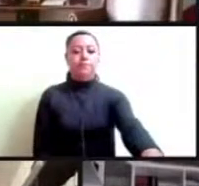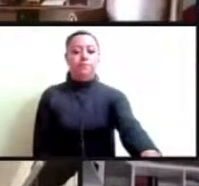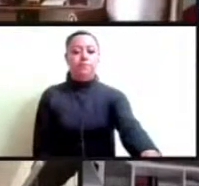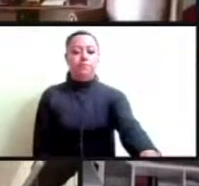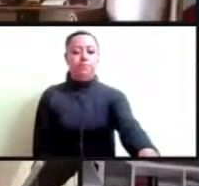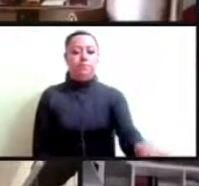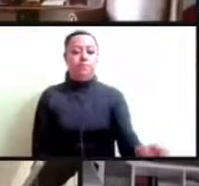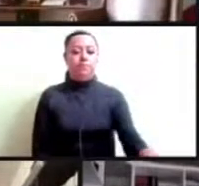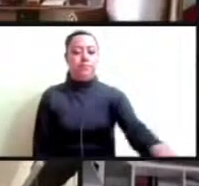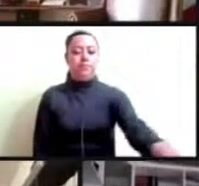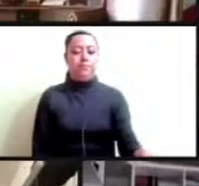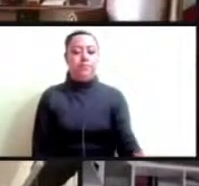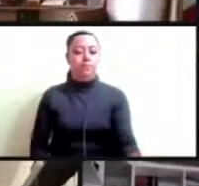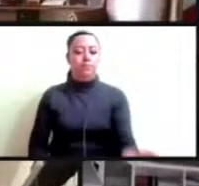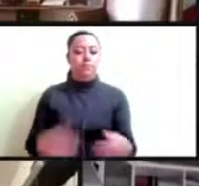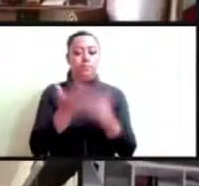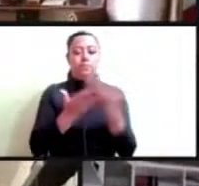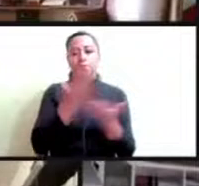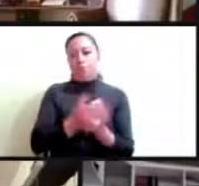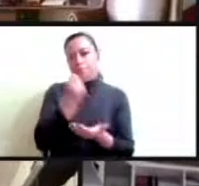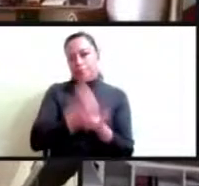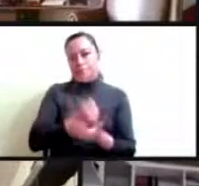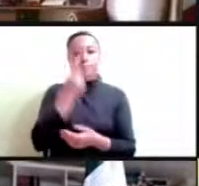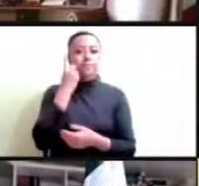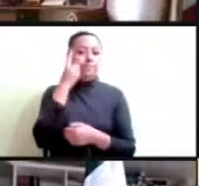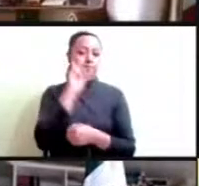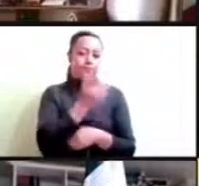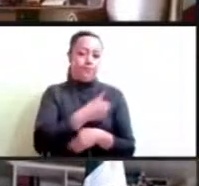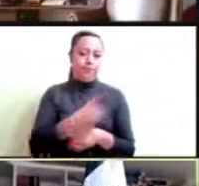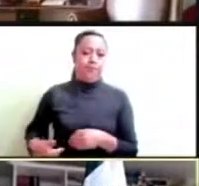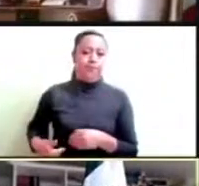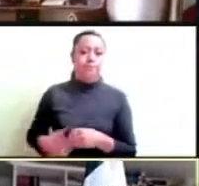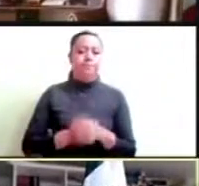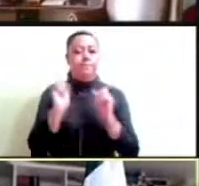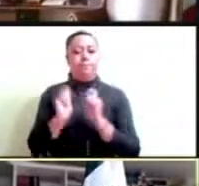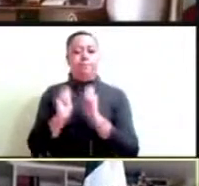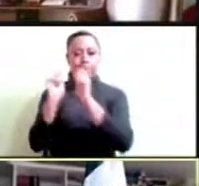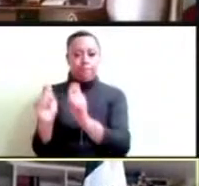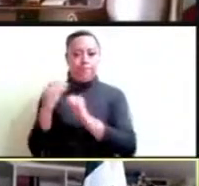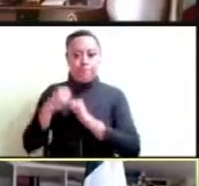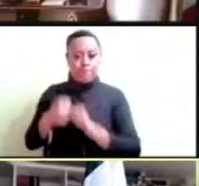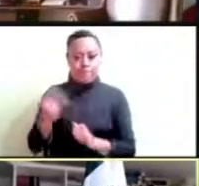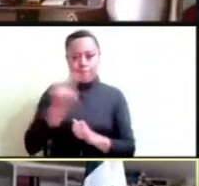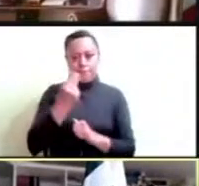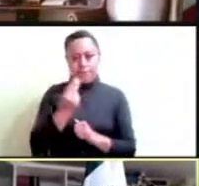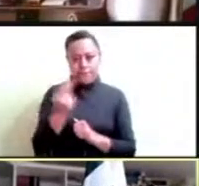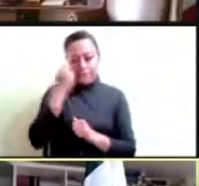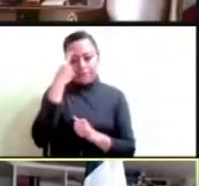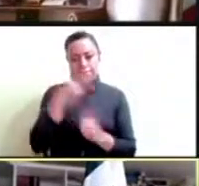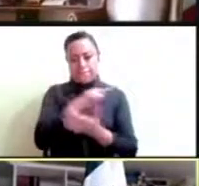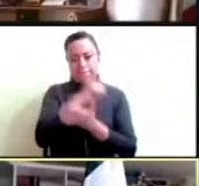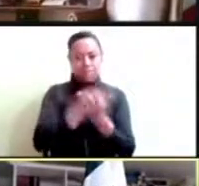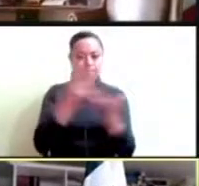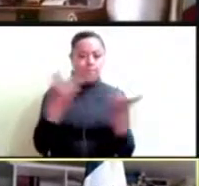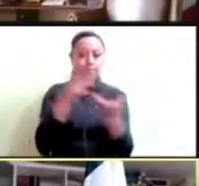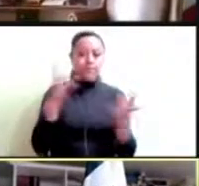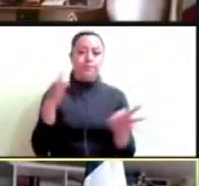Aprobada la propuesta, diputada presidenta. Remítase a las autoridades correspondientes para los efectos legales a que haya